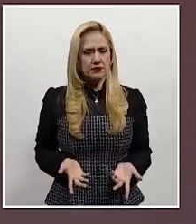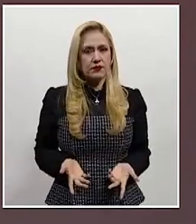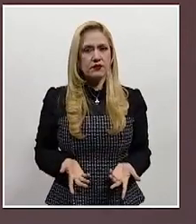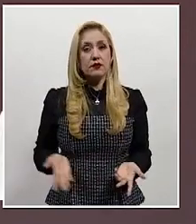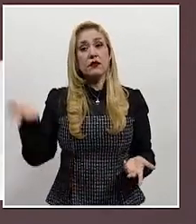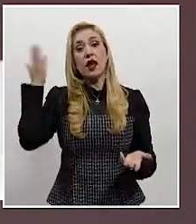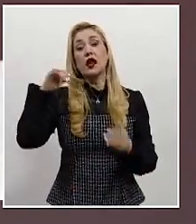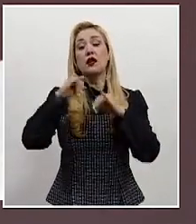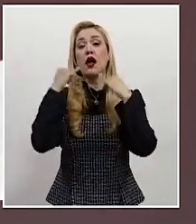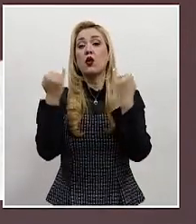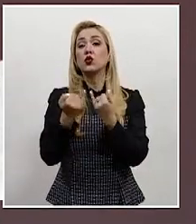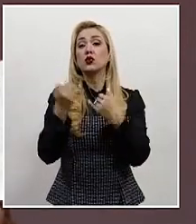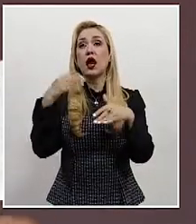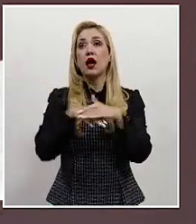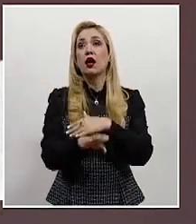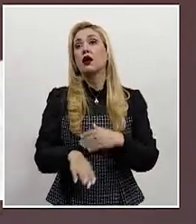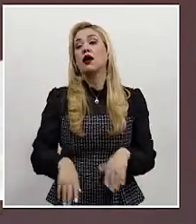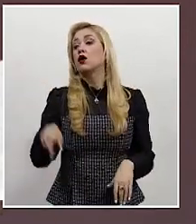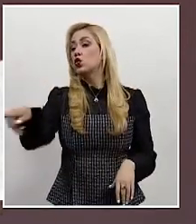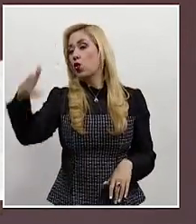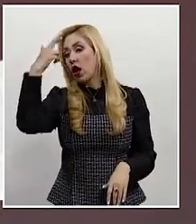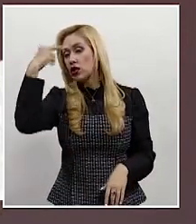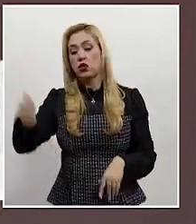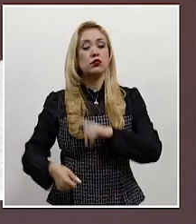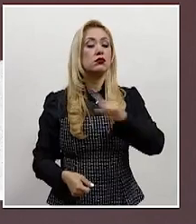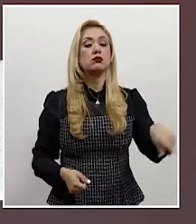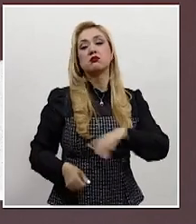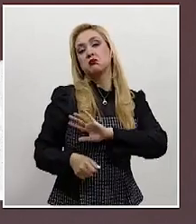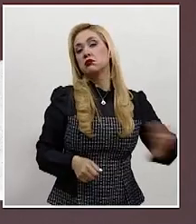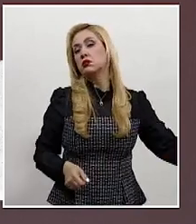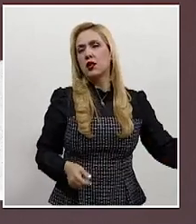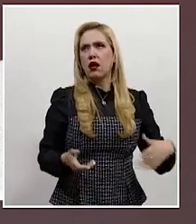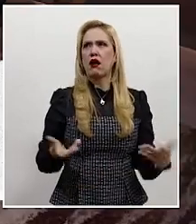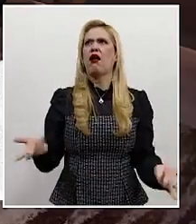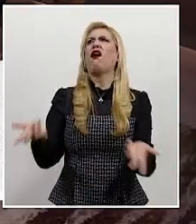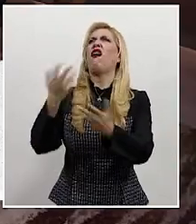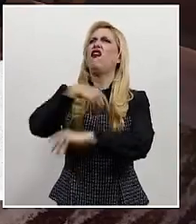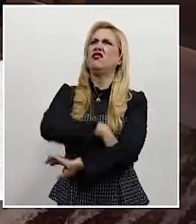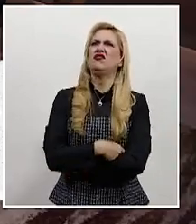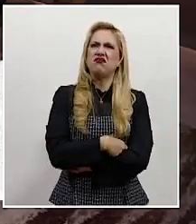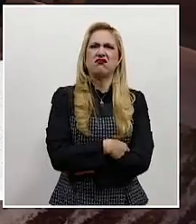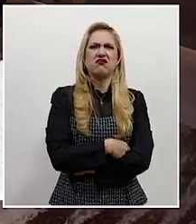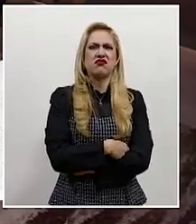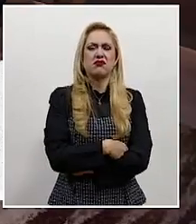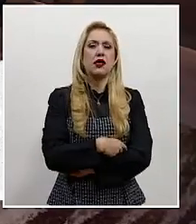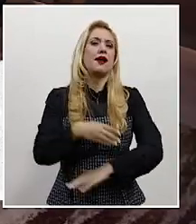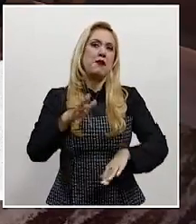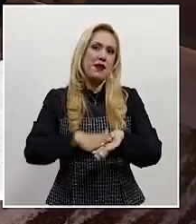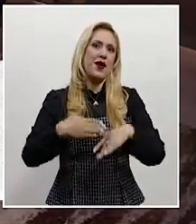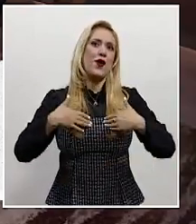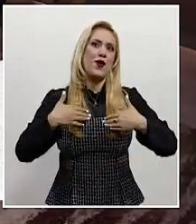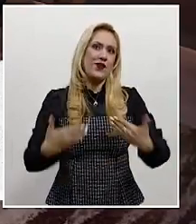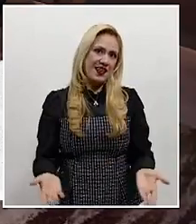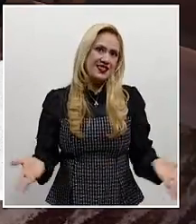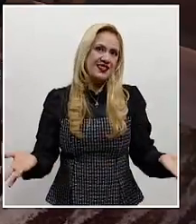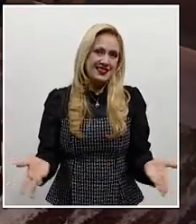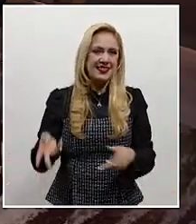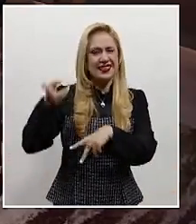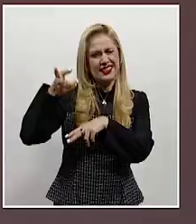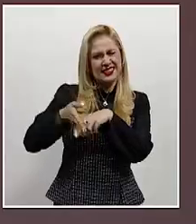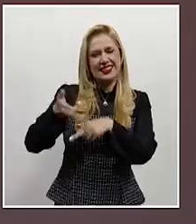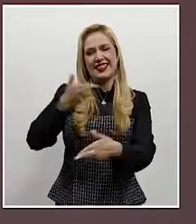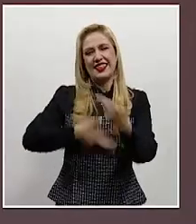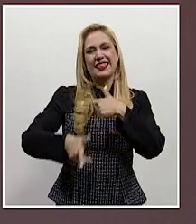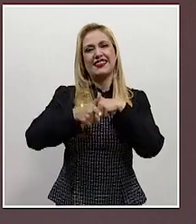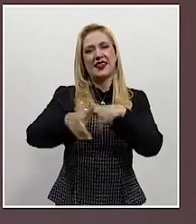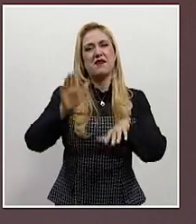y los demás silencio. Y que sean espacios confiables. Exacto, exacto. Vamos a hacer una pausa y de regreso hablamos un poco más a fondo sobre esta